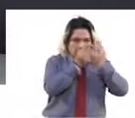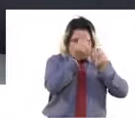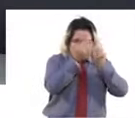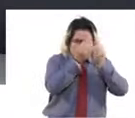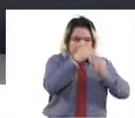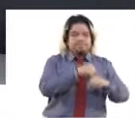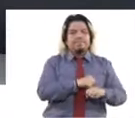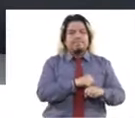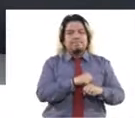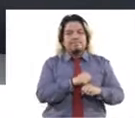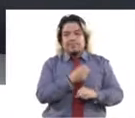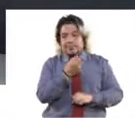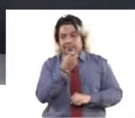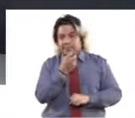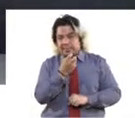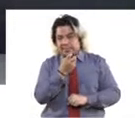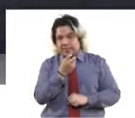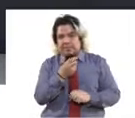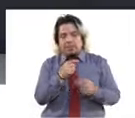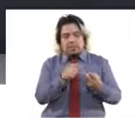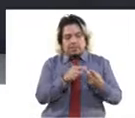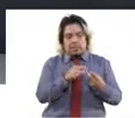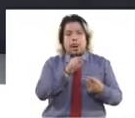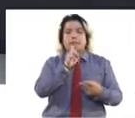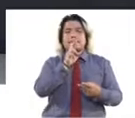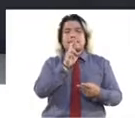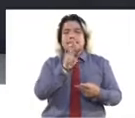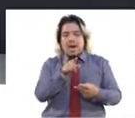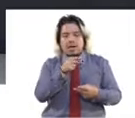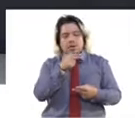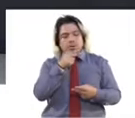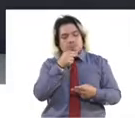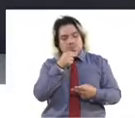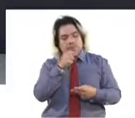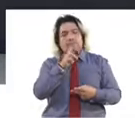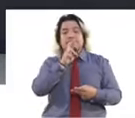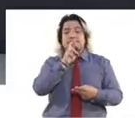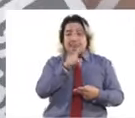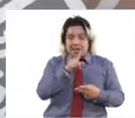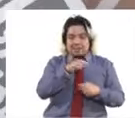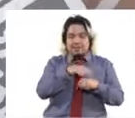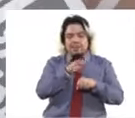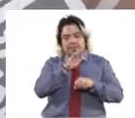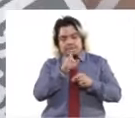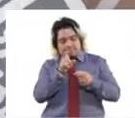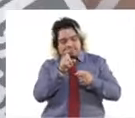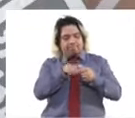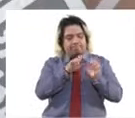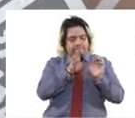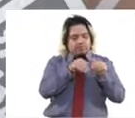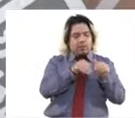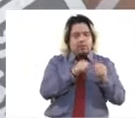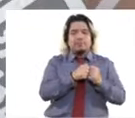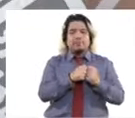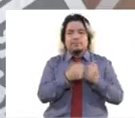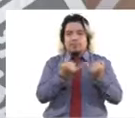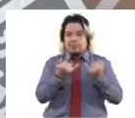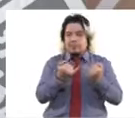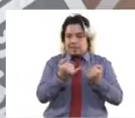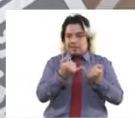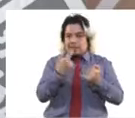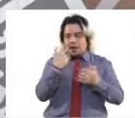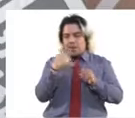Esta estrategia también significa más y mejor policía, investigación e inteligencia y